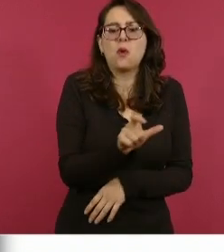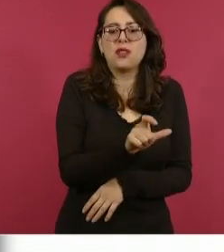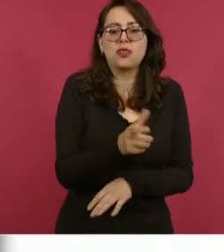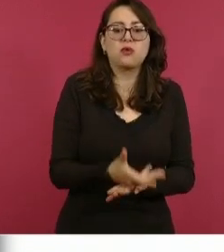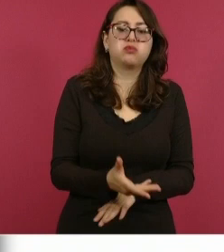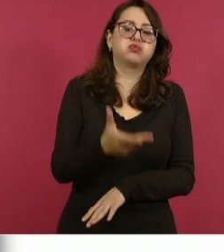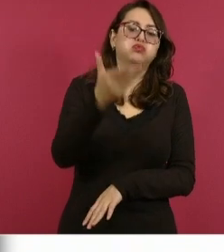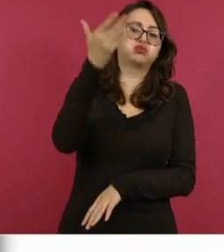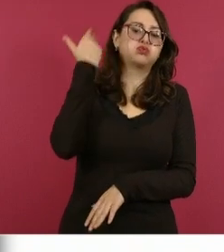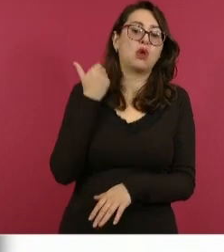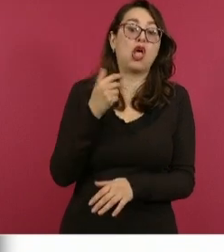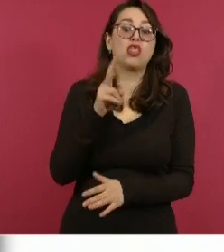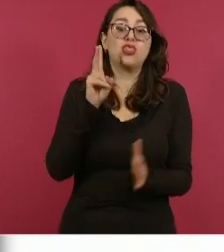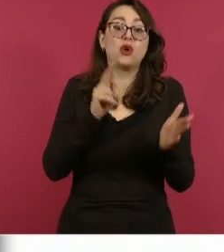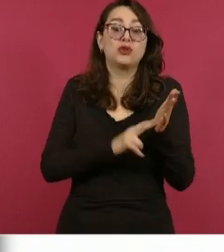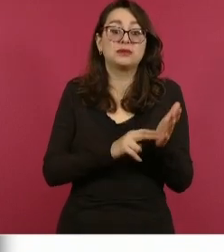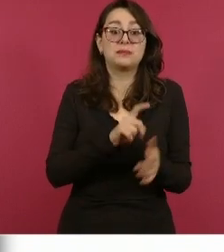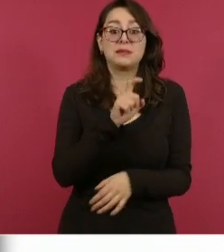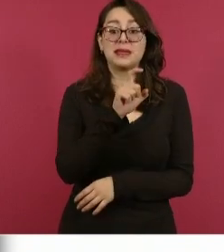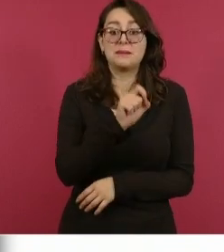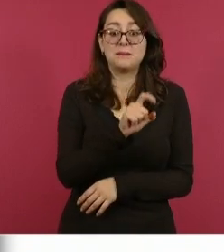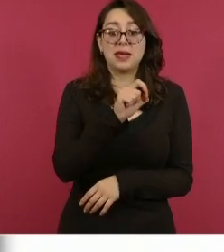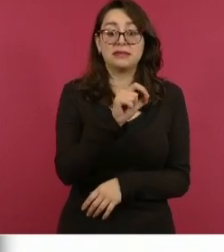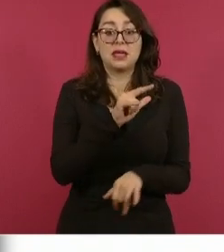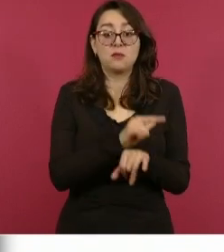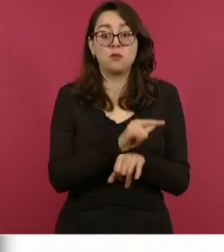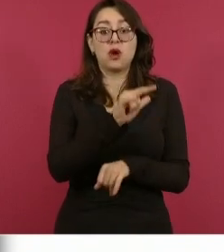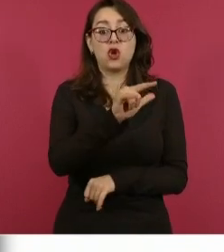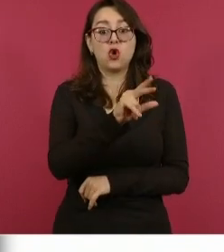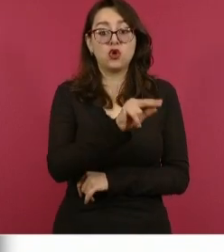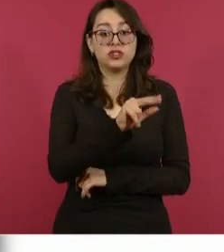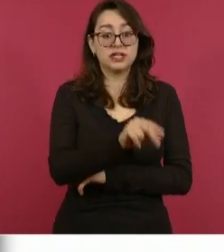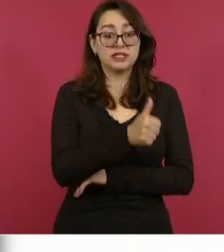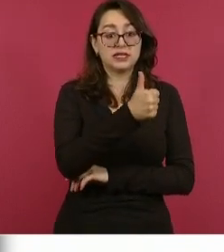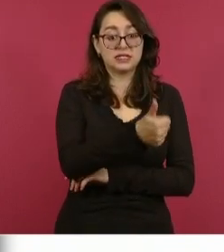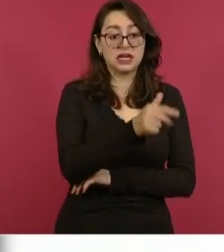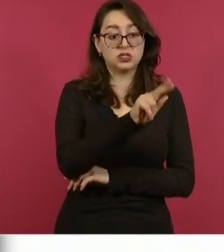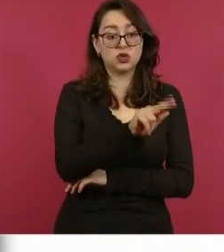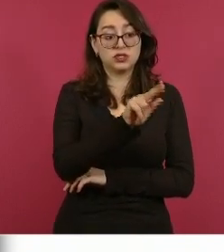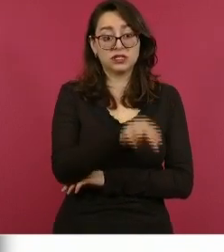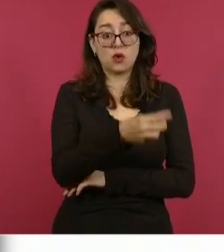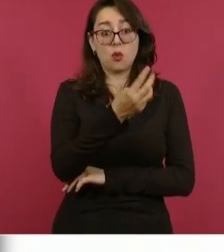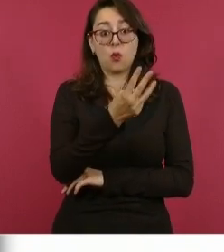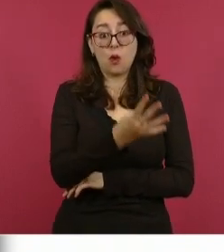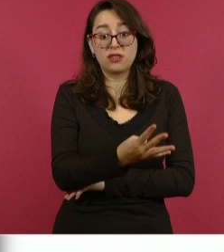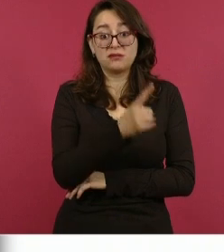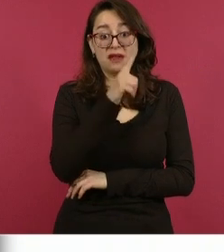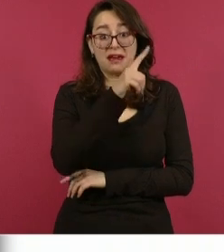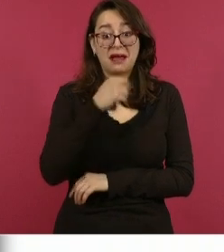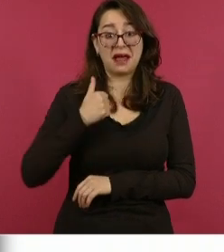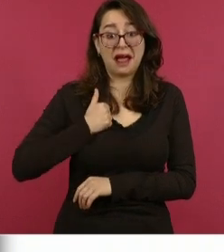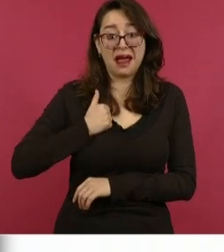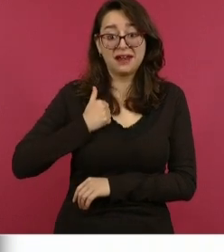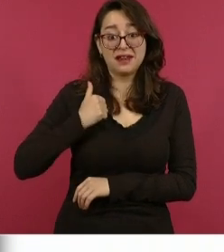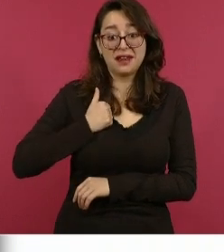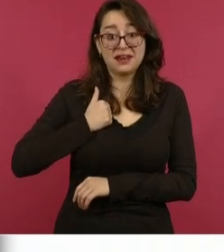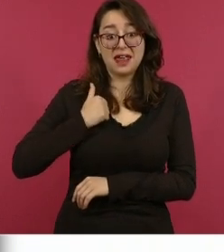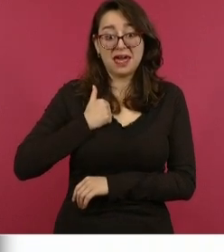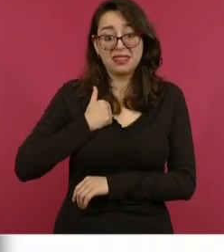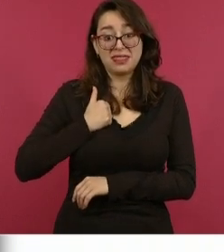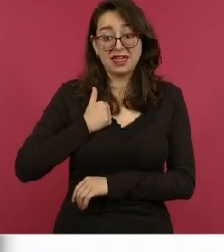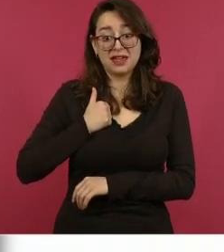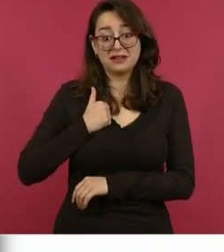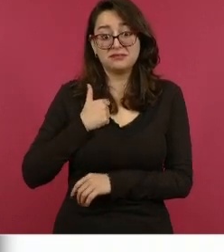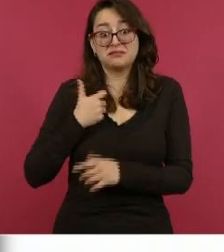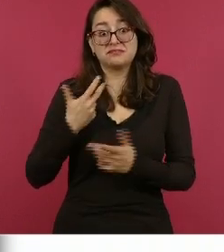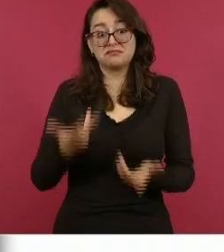vuelo 8684, lo estamos viendo en la pantalla, de la aerolínea Air Canada, que partió el 6 de enero de 2020